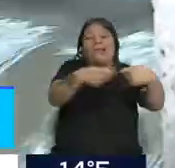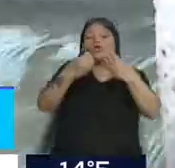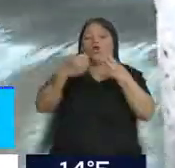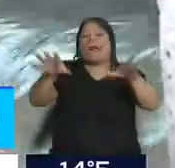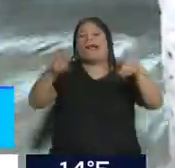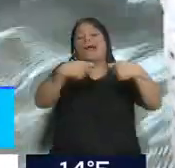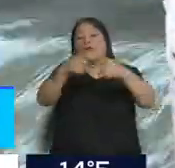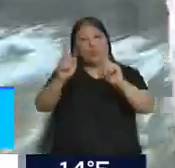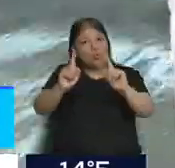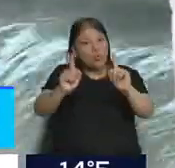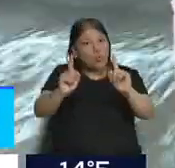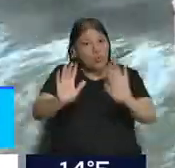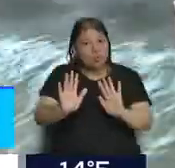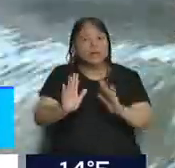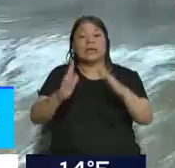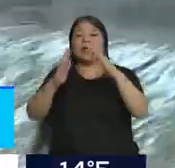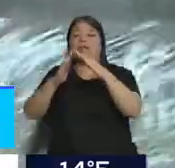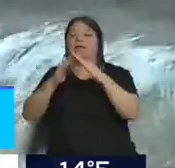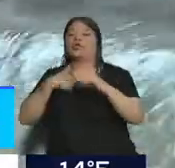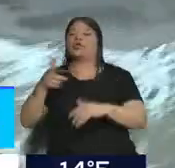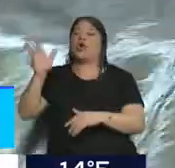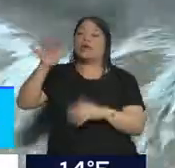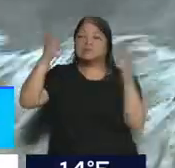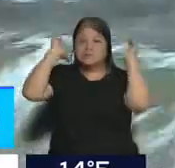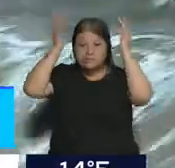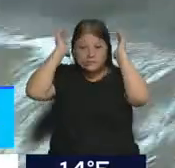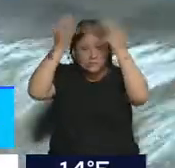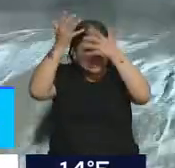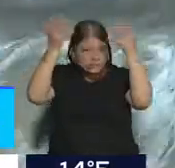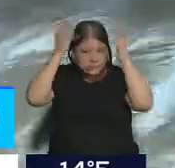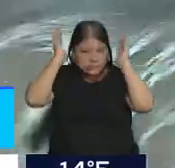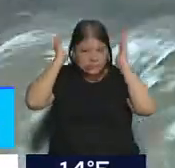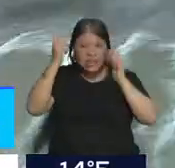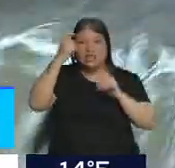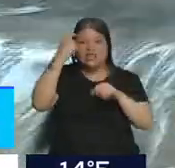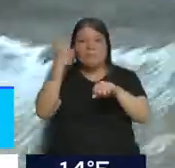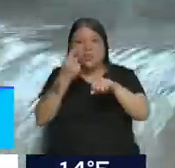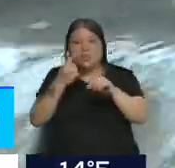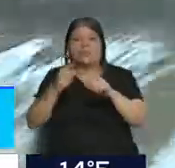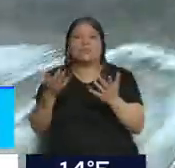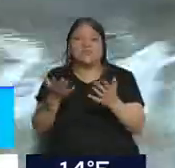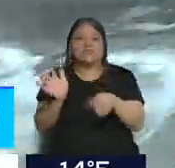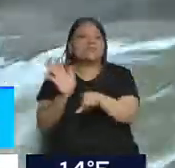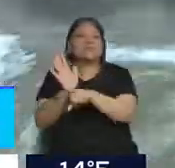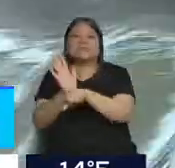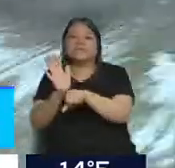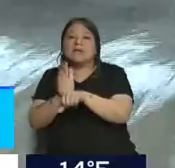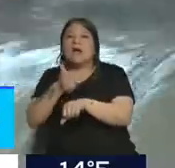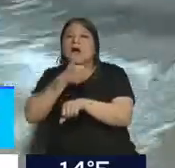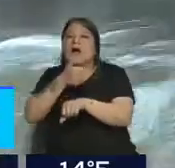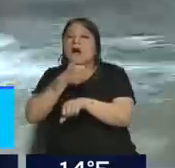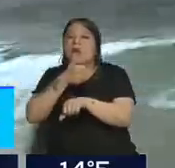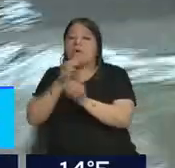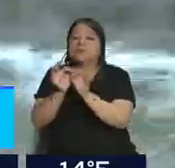lo comparaban con el uso doméstico de casa, es decir, si yo todos los días me baño en total 10 minutos, eso equivale a cierta cantidad